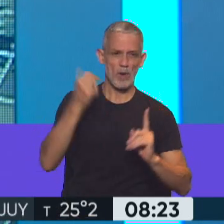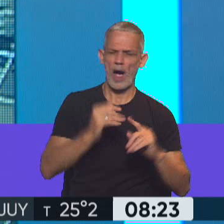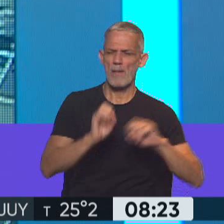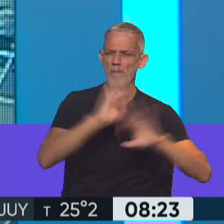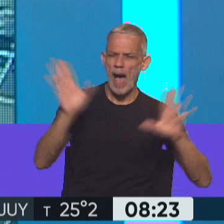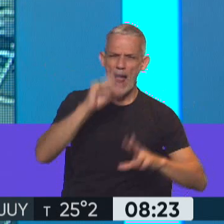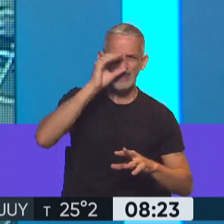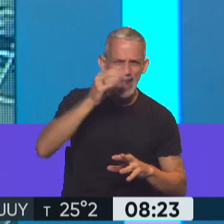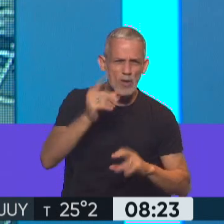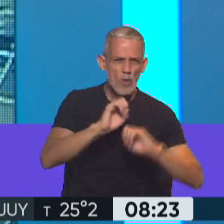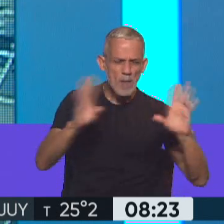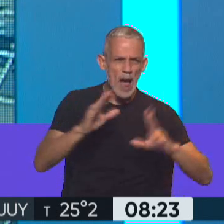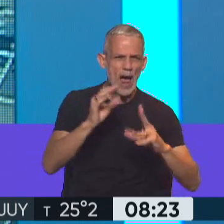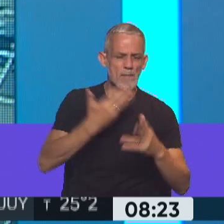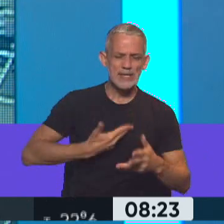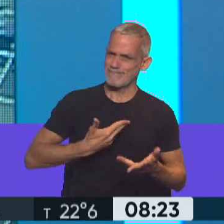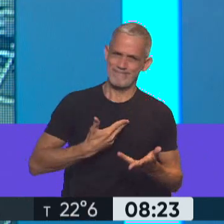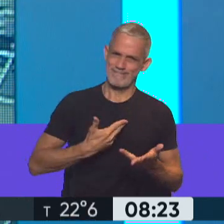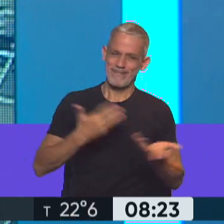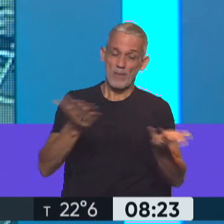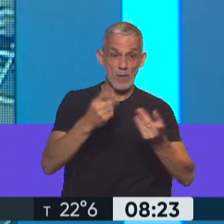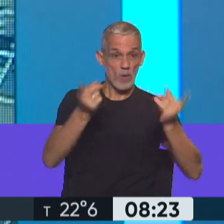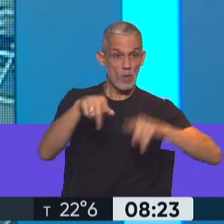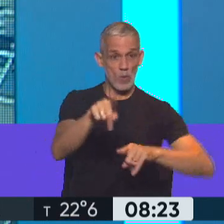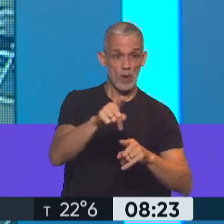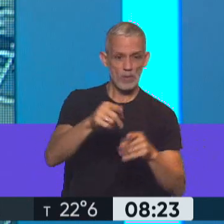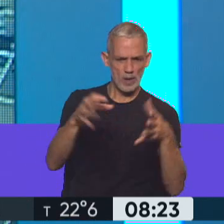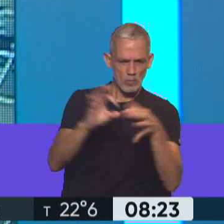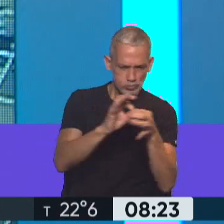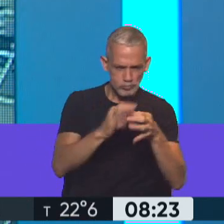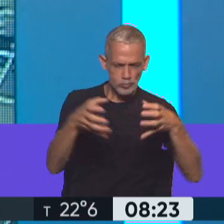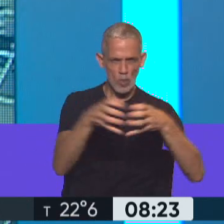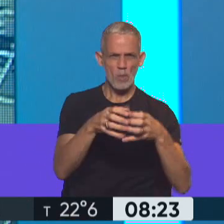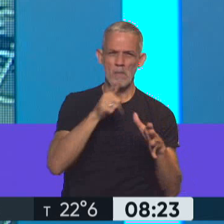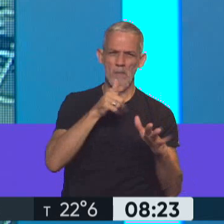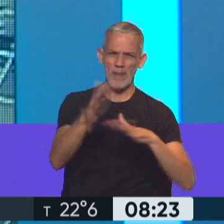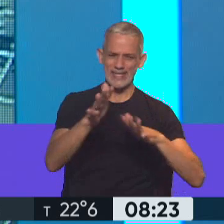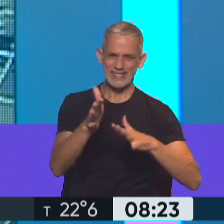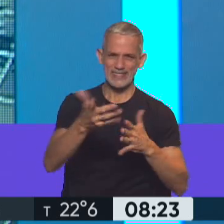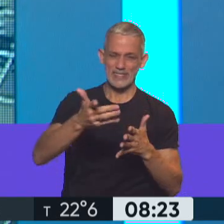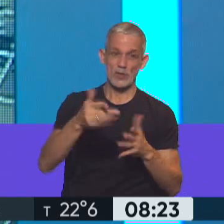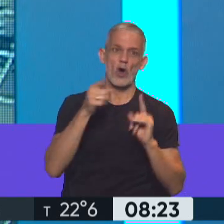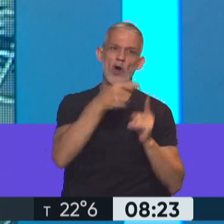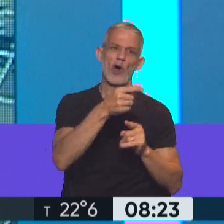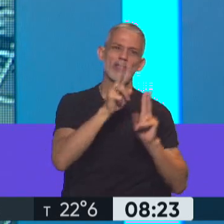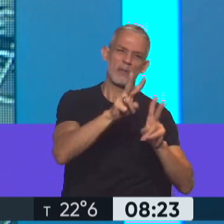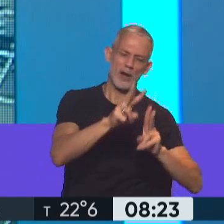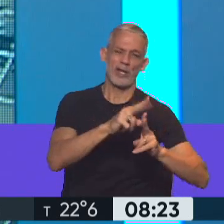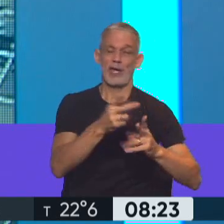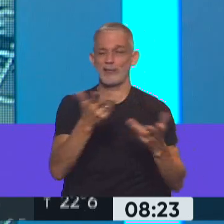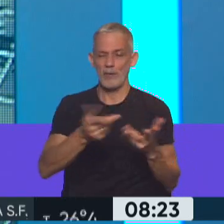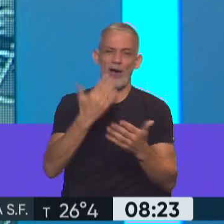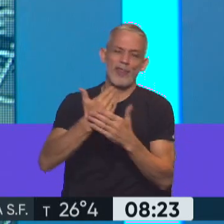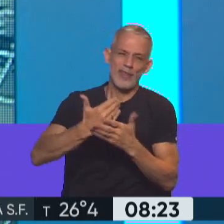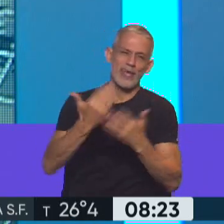de la Rúa. Pero después cuando volvió una coalición bastante similar, una coalición antiperonista, reaccionaria, de